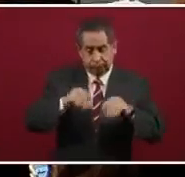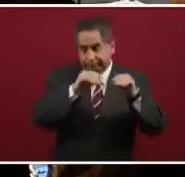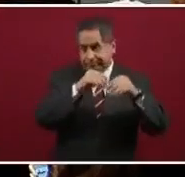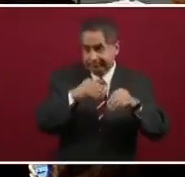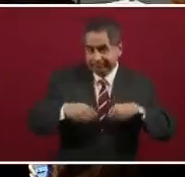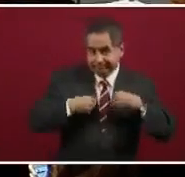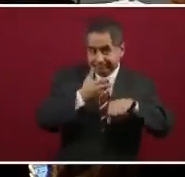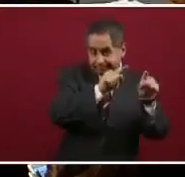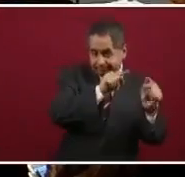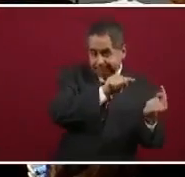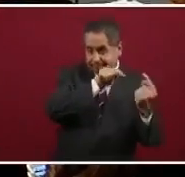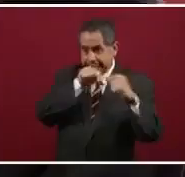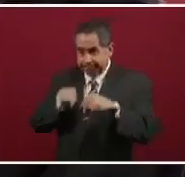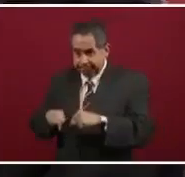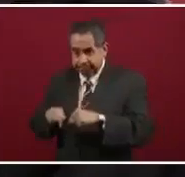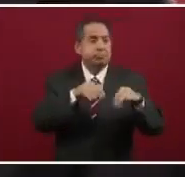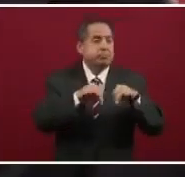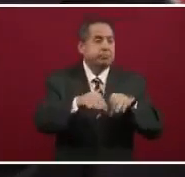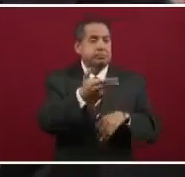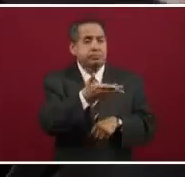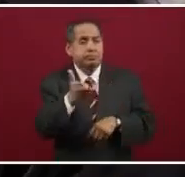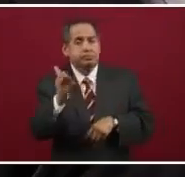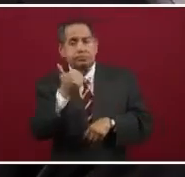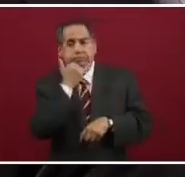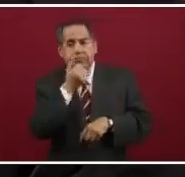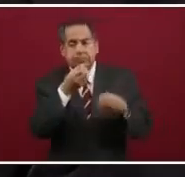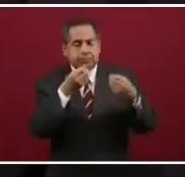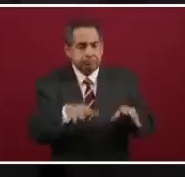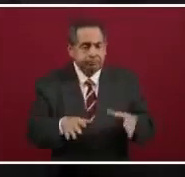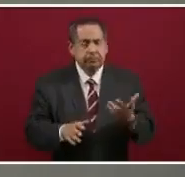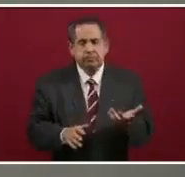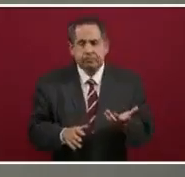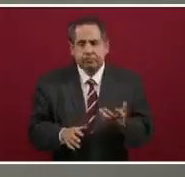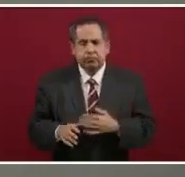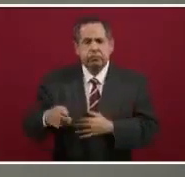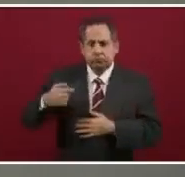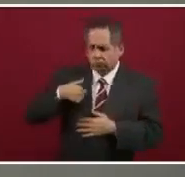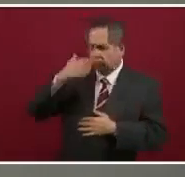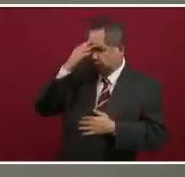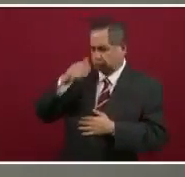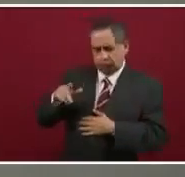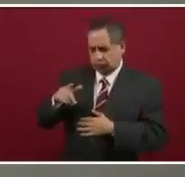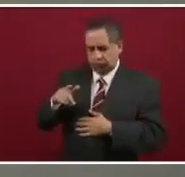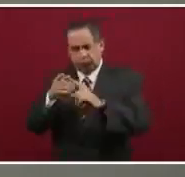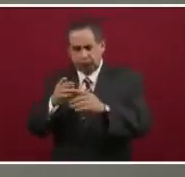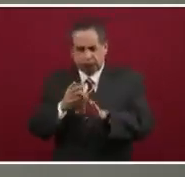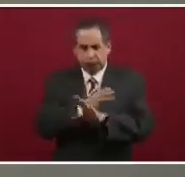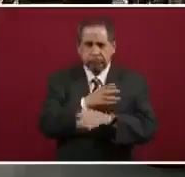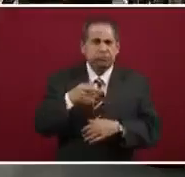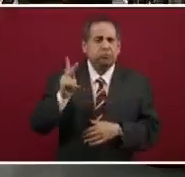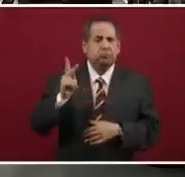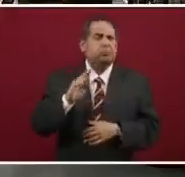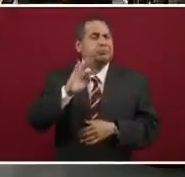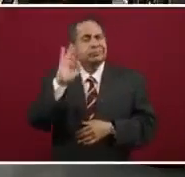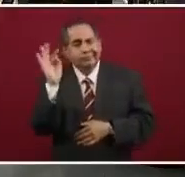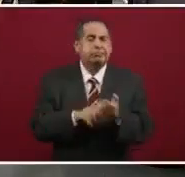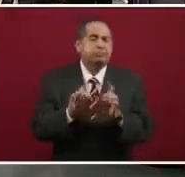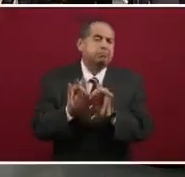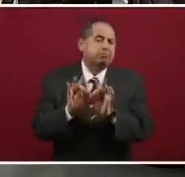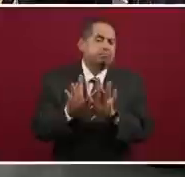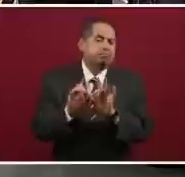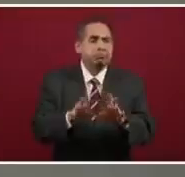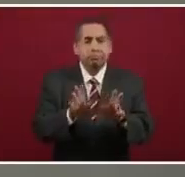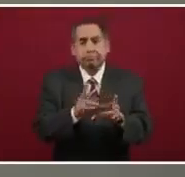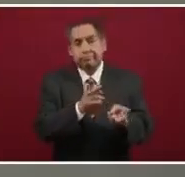viviendo y trabajando en Estados Unidos pierdan sus empleos. No, yo sé que no es lo que usted busca y es lo que quiere evitar, pero en caso de que se diera